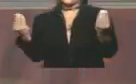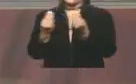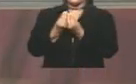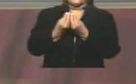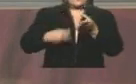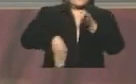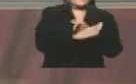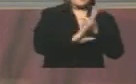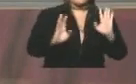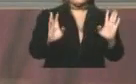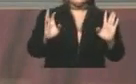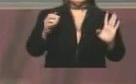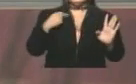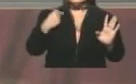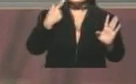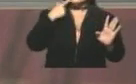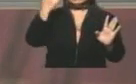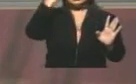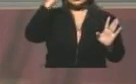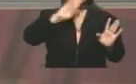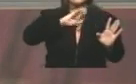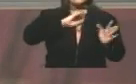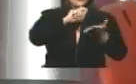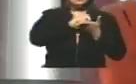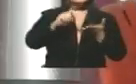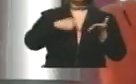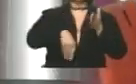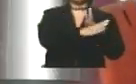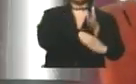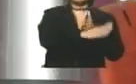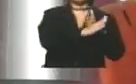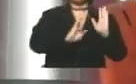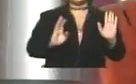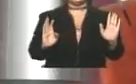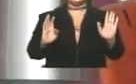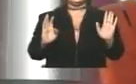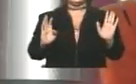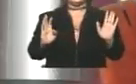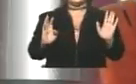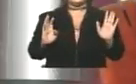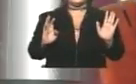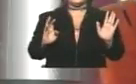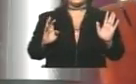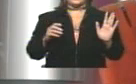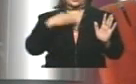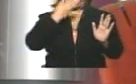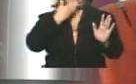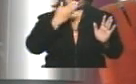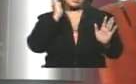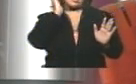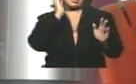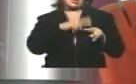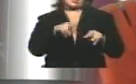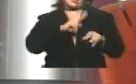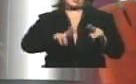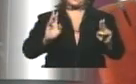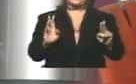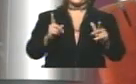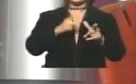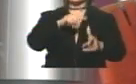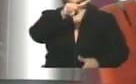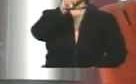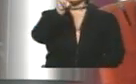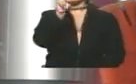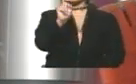Qué hermoso, qué entonces él está hablando bien. Y totalmente lógico, además. De cómo lo plantea. Exacto. Ahora bien, desde ahí, como tú dices, la pregunta va